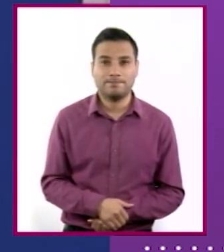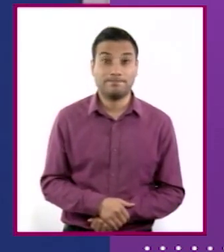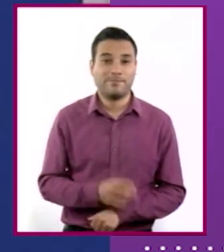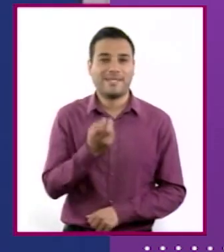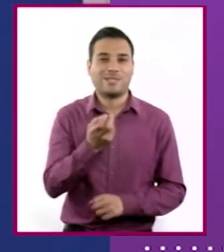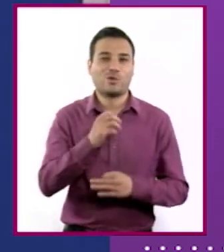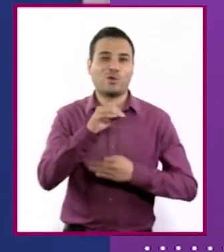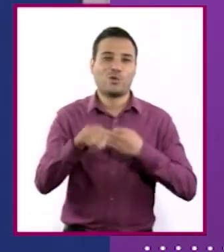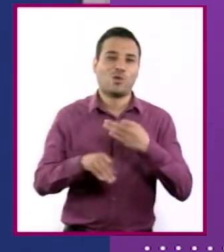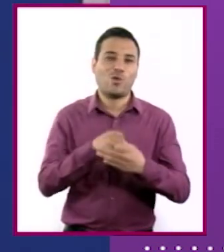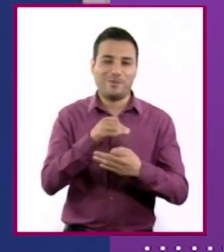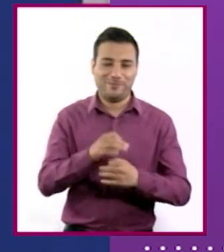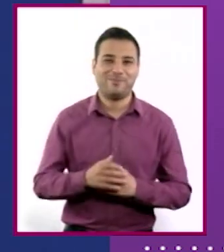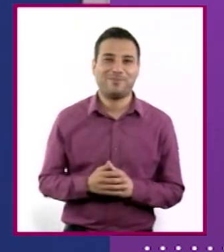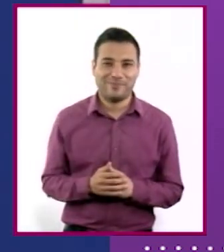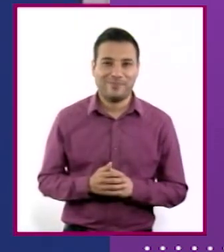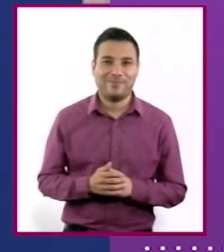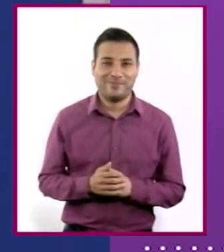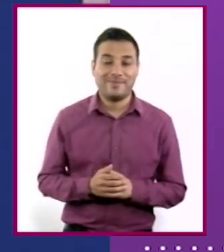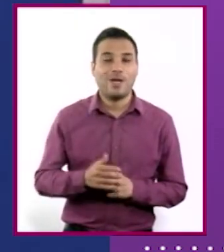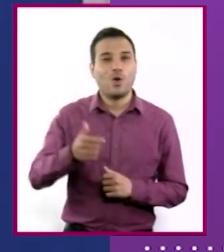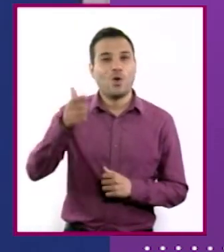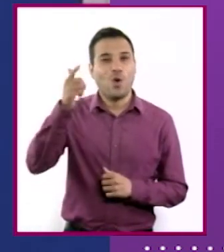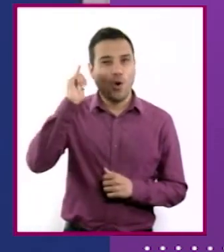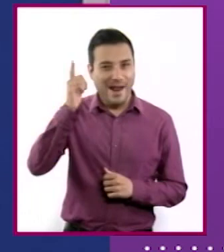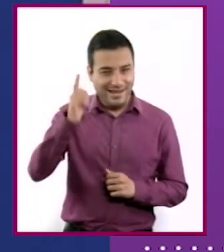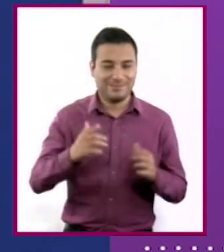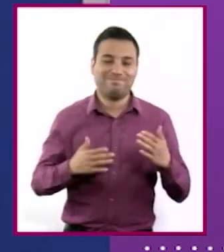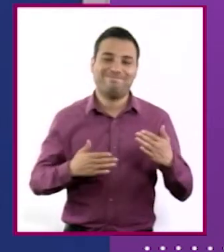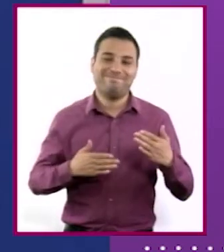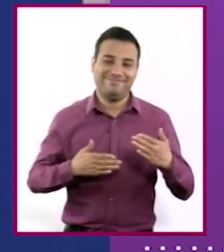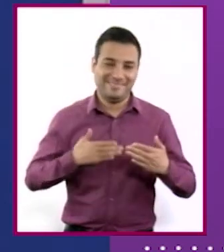Eso es todo por hoy, amigos. Espero que se la hayan